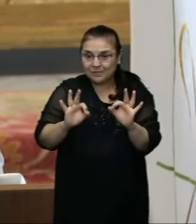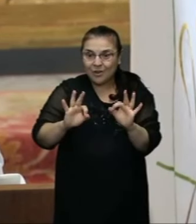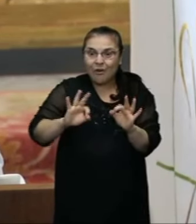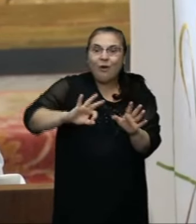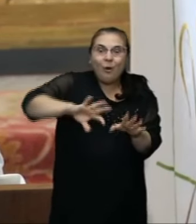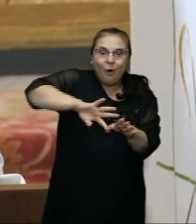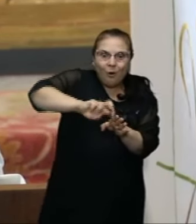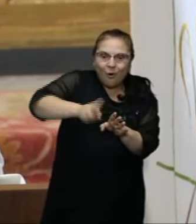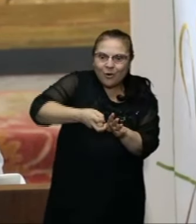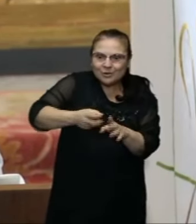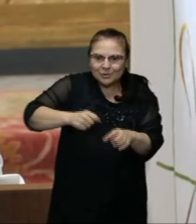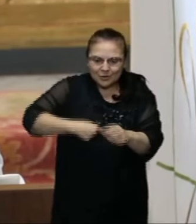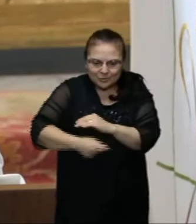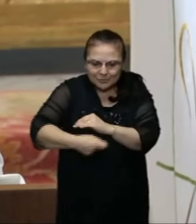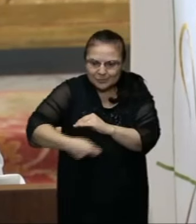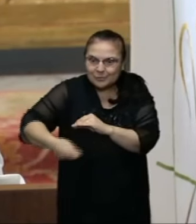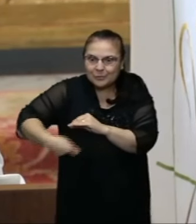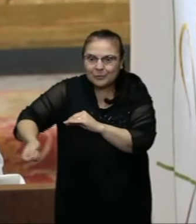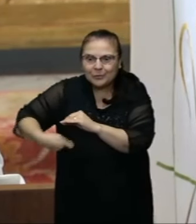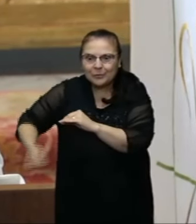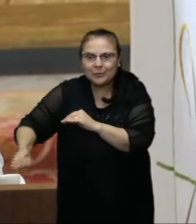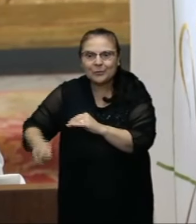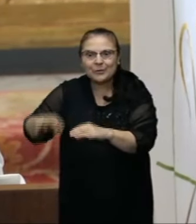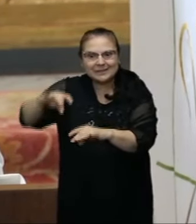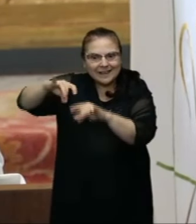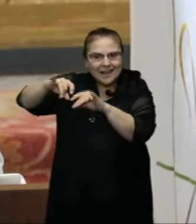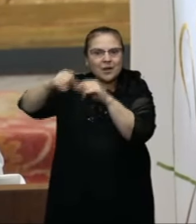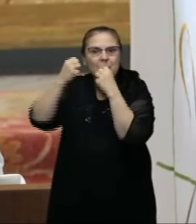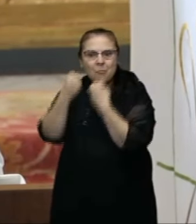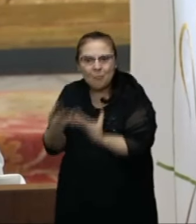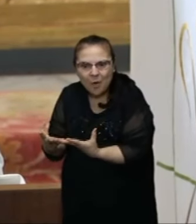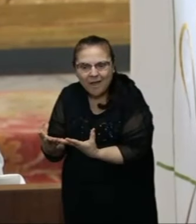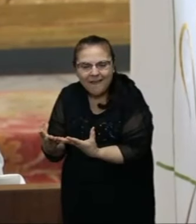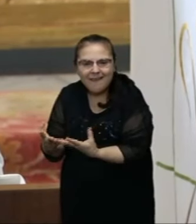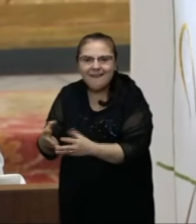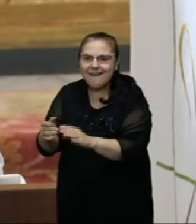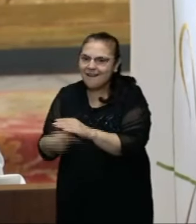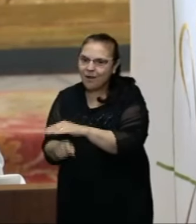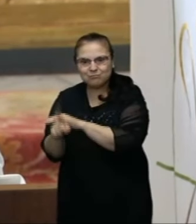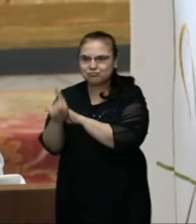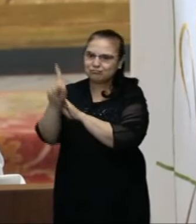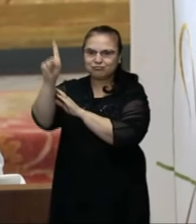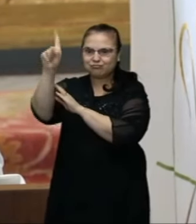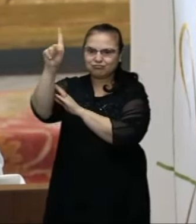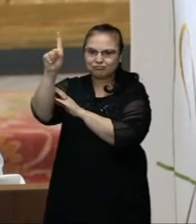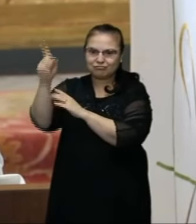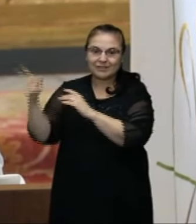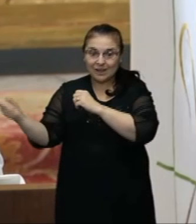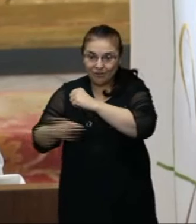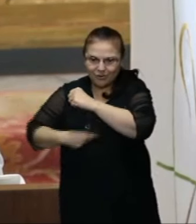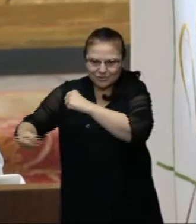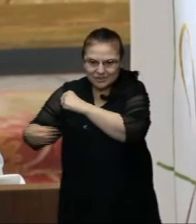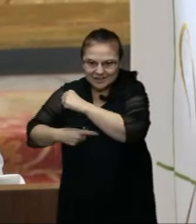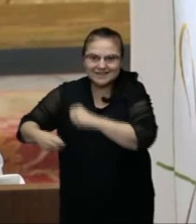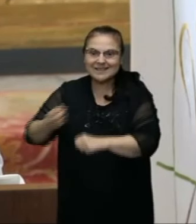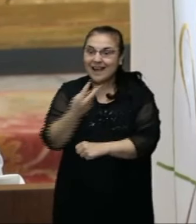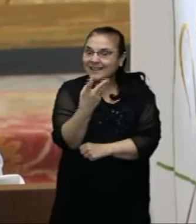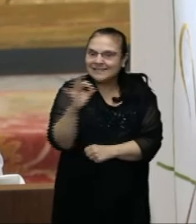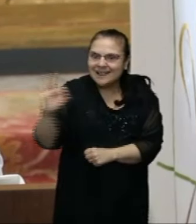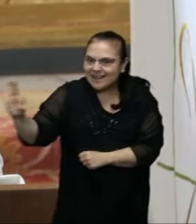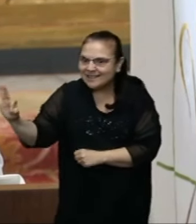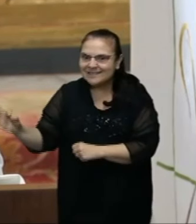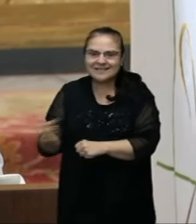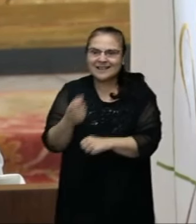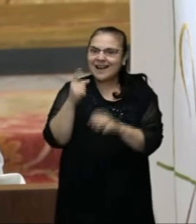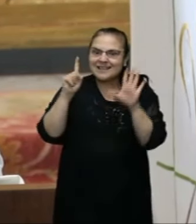buena. Nació, creció y dio grano. Y la cosecha fue del 30 o del 60 o del